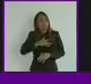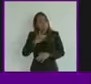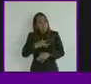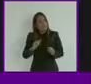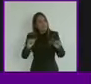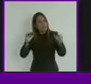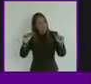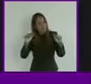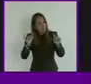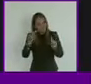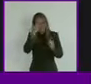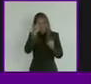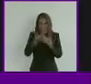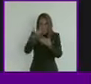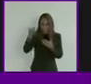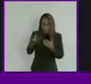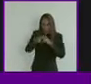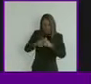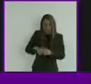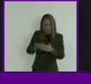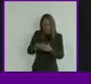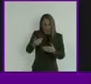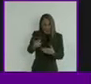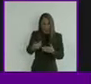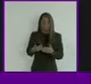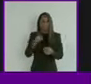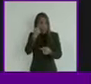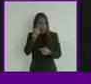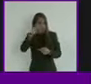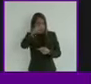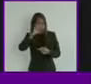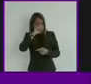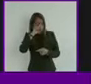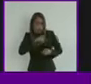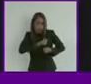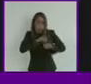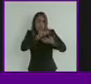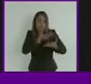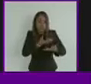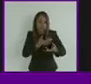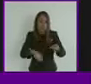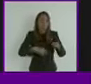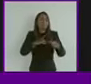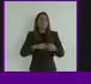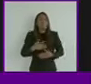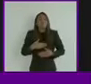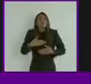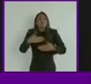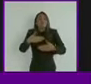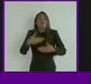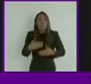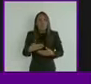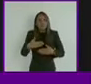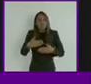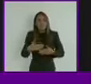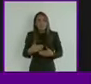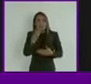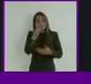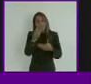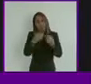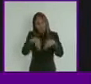dije extramuro, ¿no? Informal, aquí hay dos tips. Una, fluyan, y la otra, respiren, ¿no? No se vienen de respirar porque se van a poner morados. No te